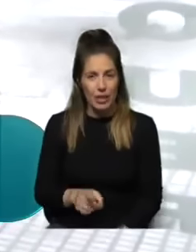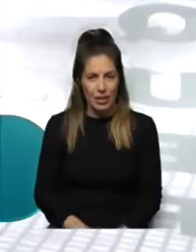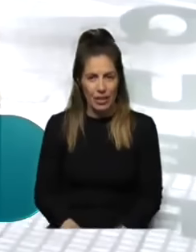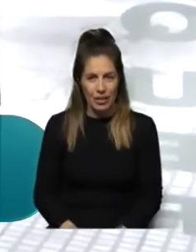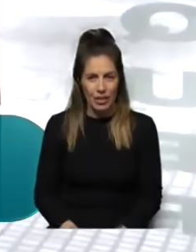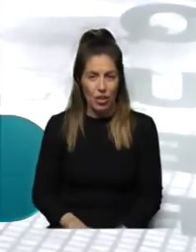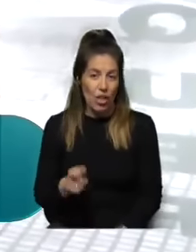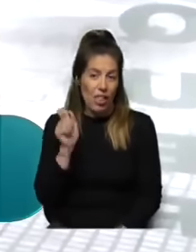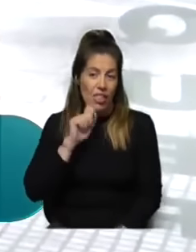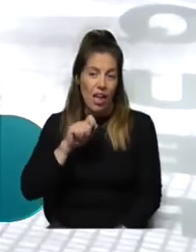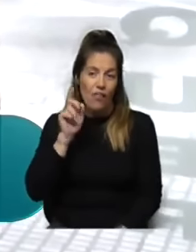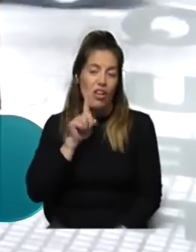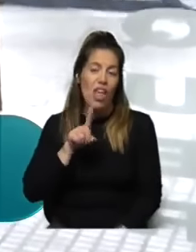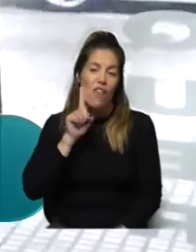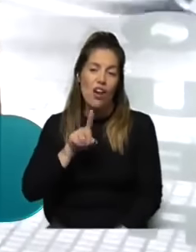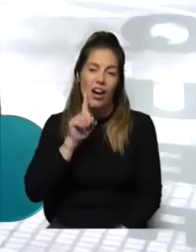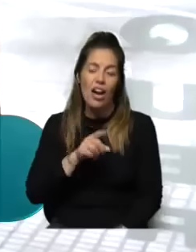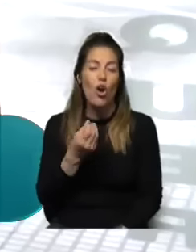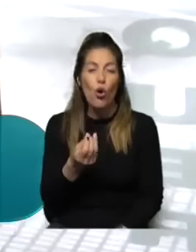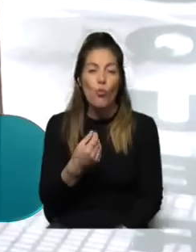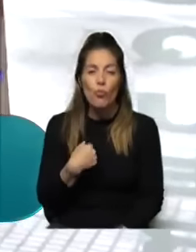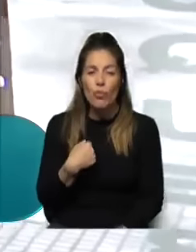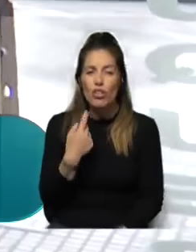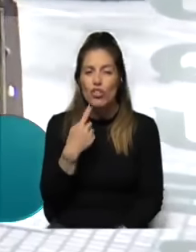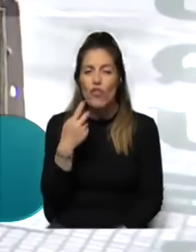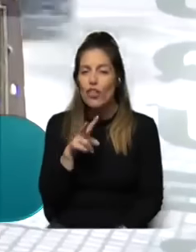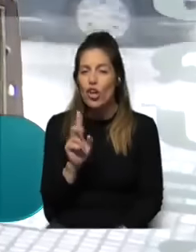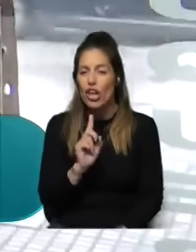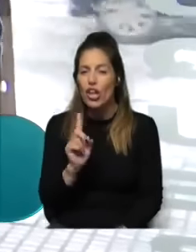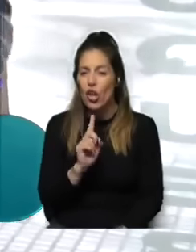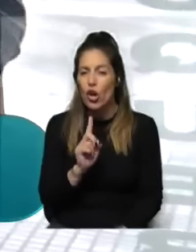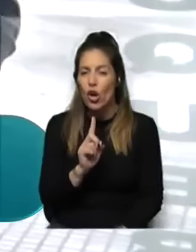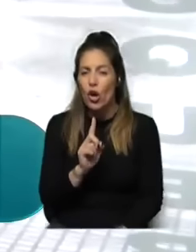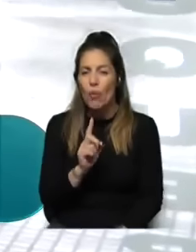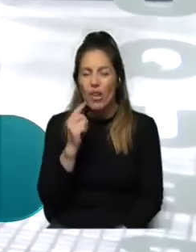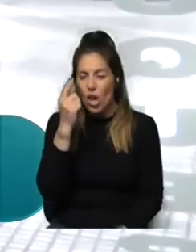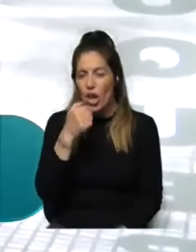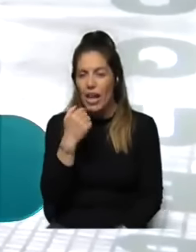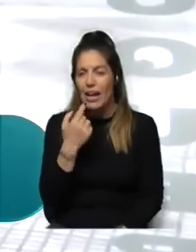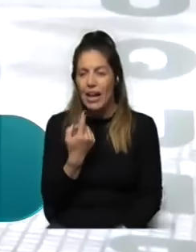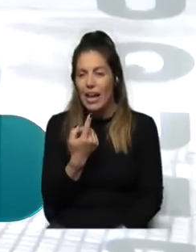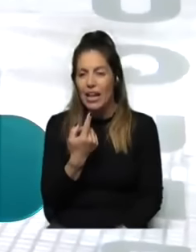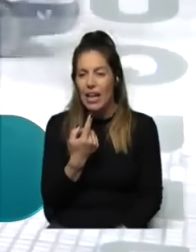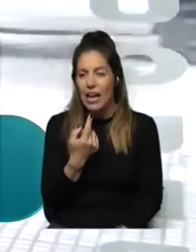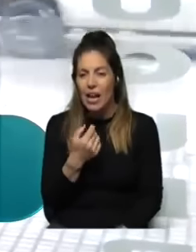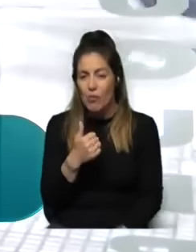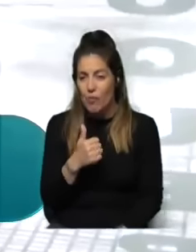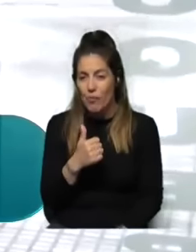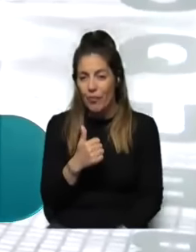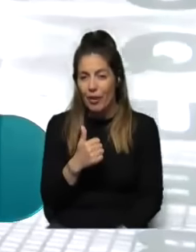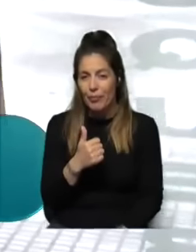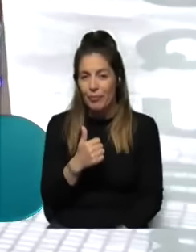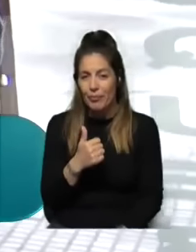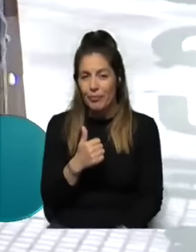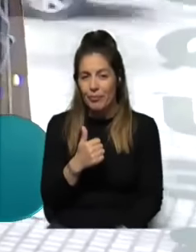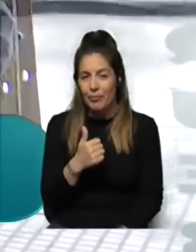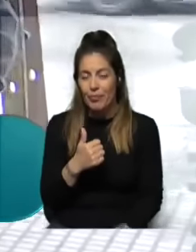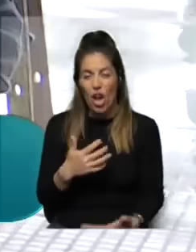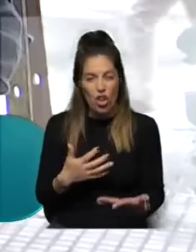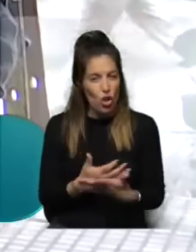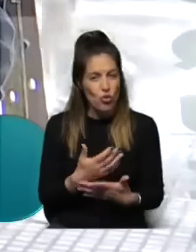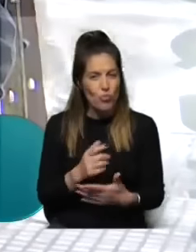navaja? ¿Cómo estoy de barba, Tano? Porque yo veo que no me crece mucho pelo en la cara, lo cual lo llevo con... Lo sufro, digamos,